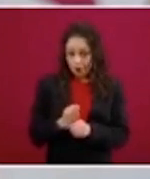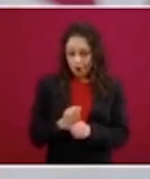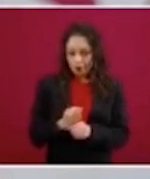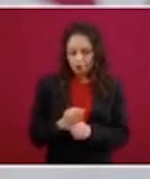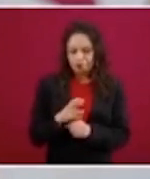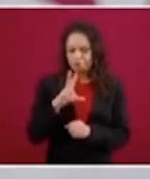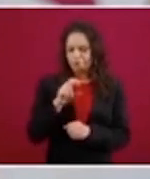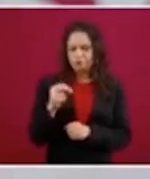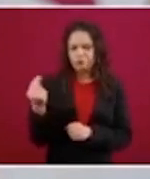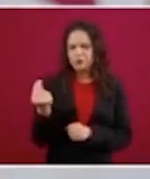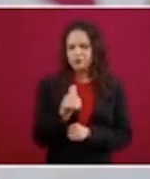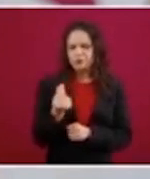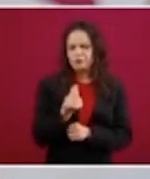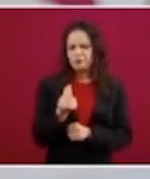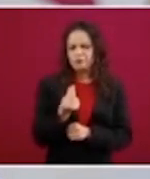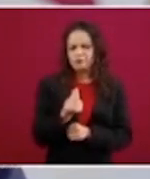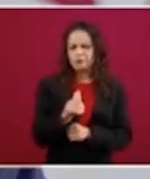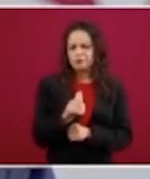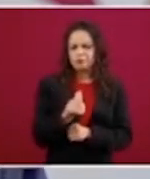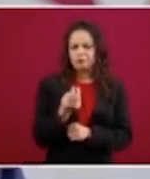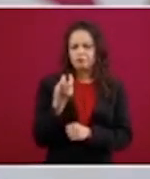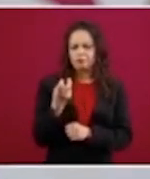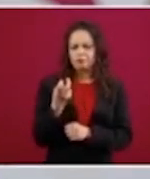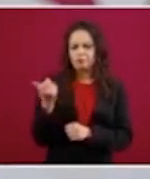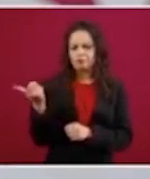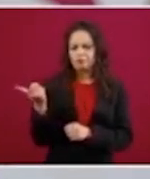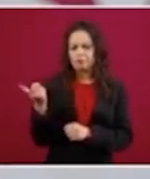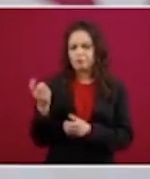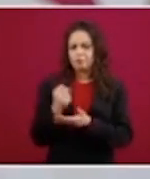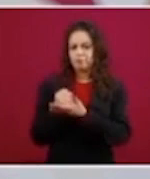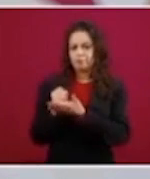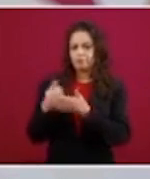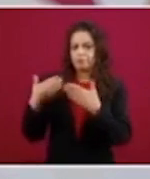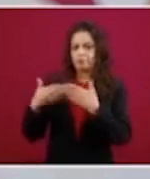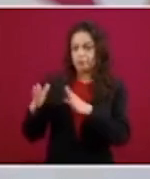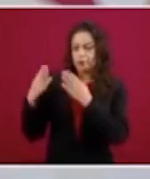utilizar créditos, tenemos